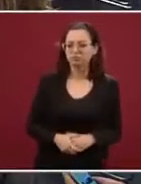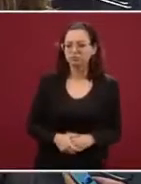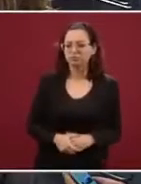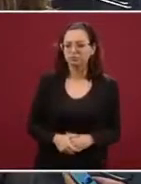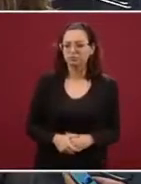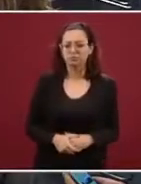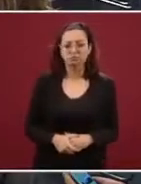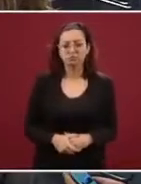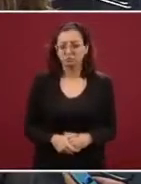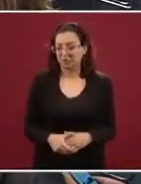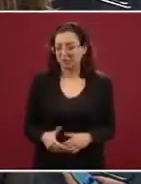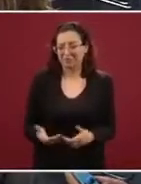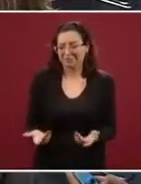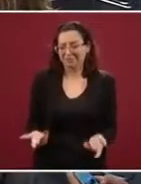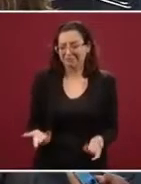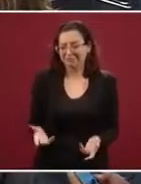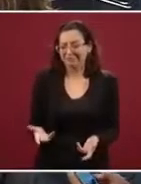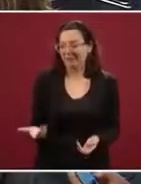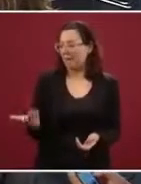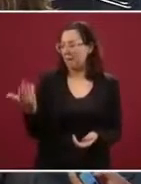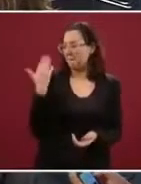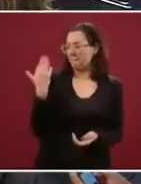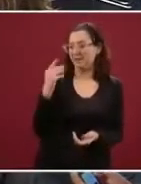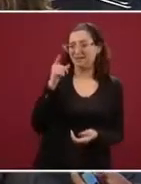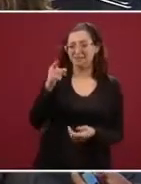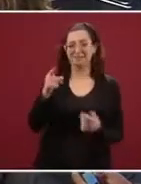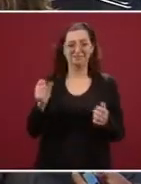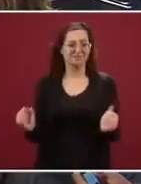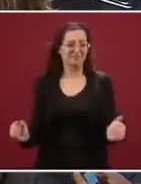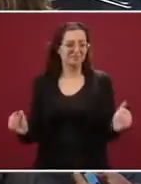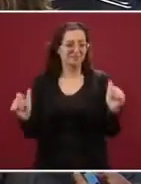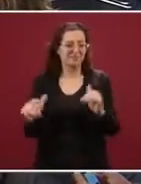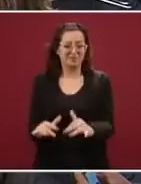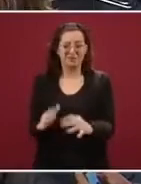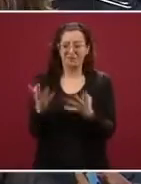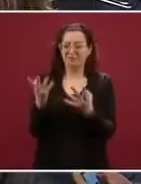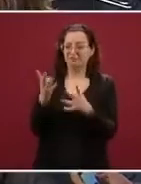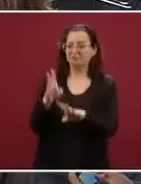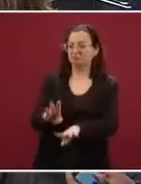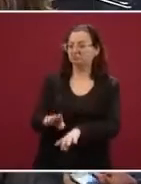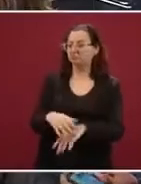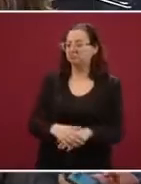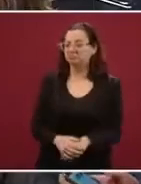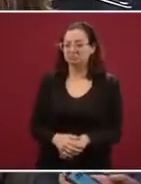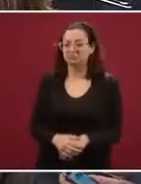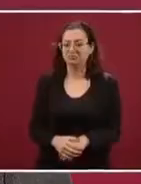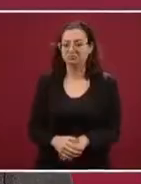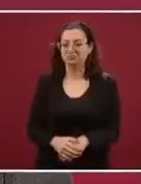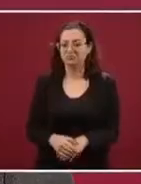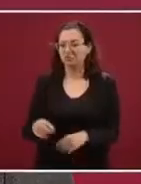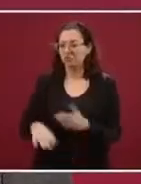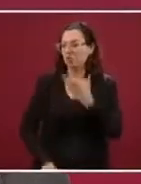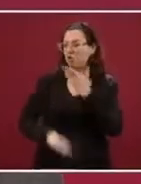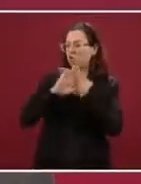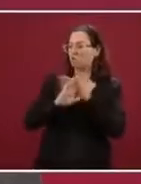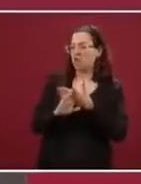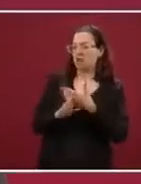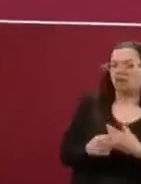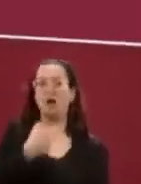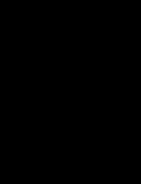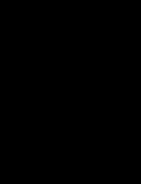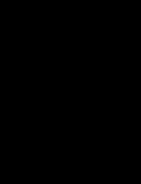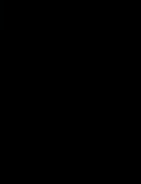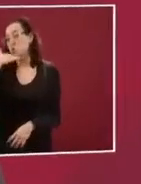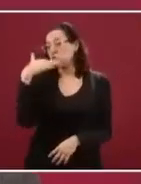Gracias. Acabo de estar en la convención bancaria y no me chiflaron.